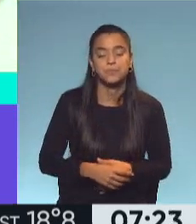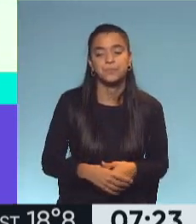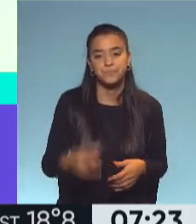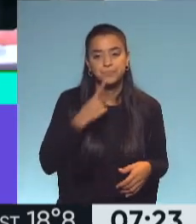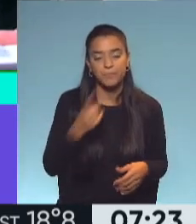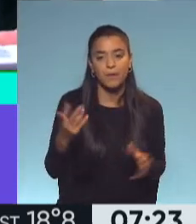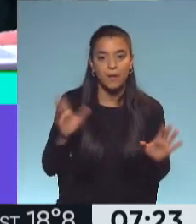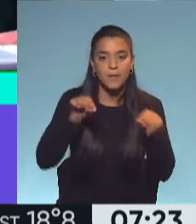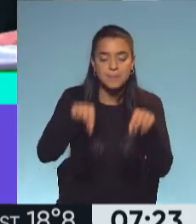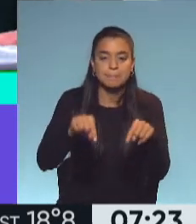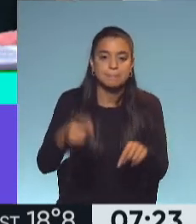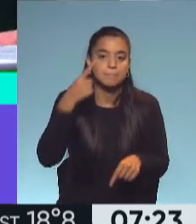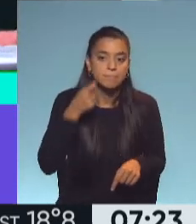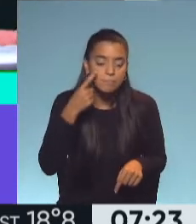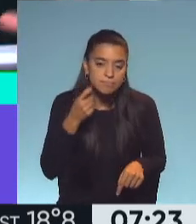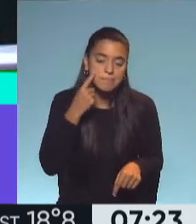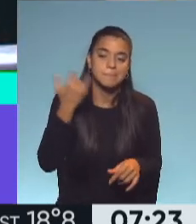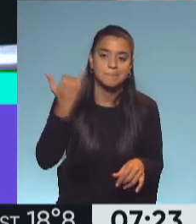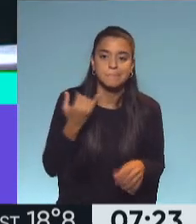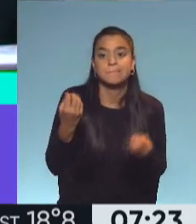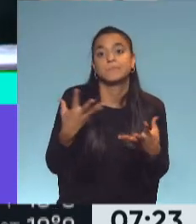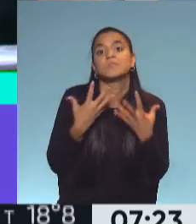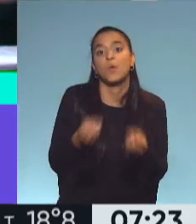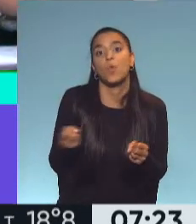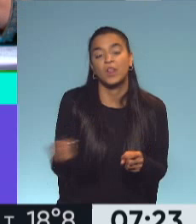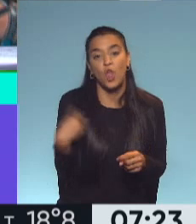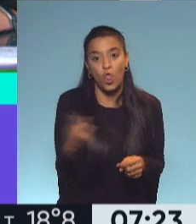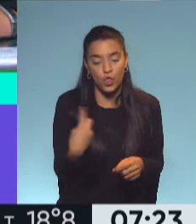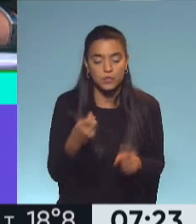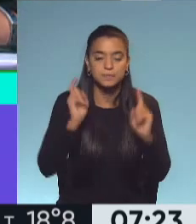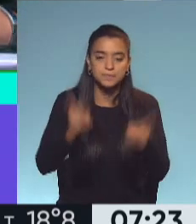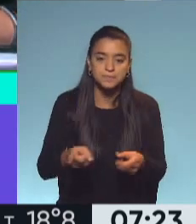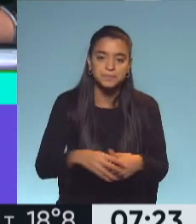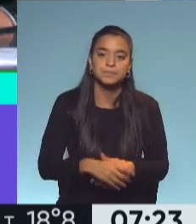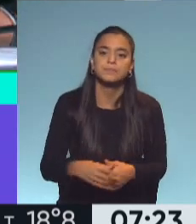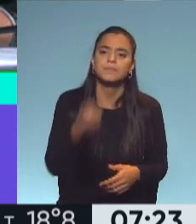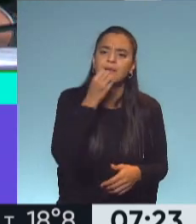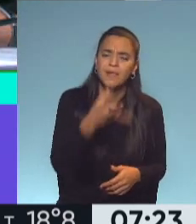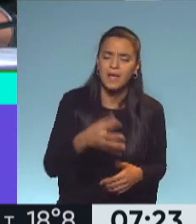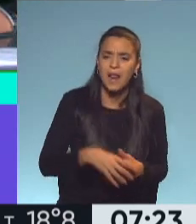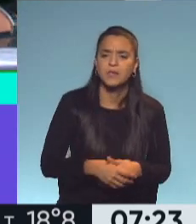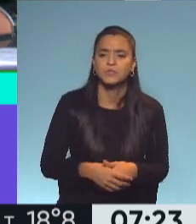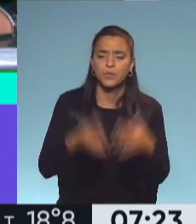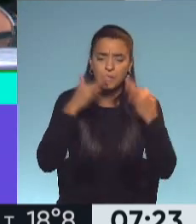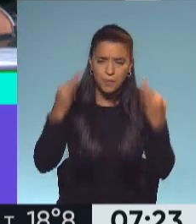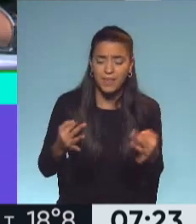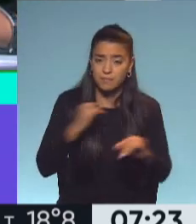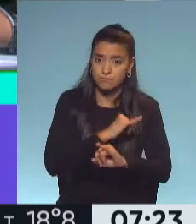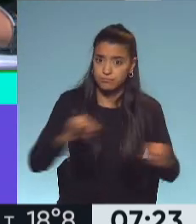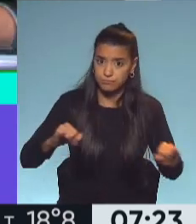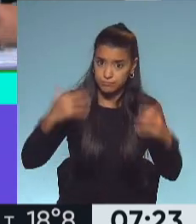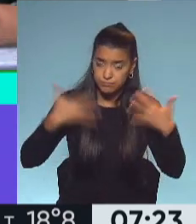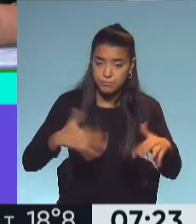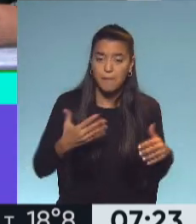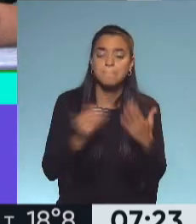ideal, ¿no?, que también allí los controles estuvieran por la sanidad de todos y sobre todo teniendo en cuenta declaraciones, realmente una advertencia fuerte que